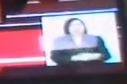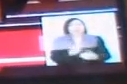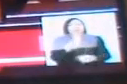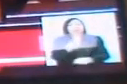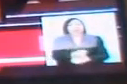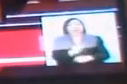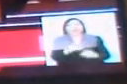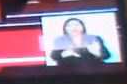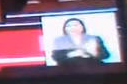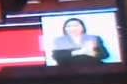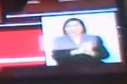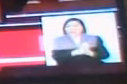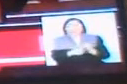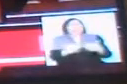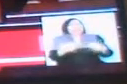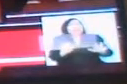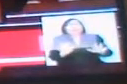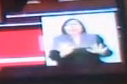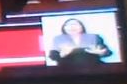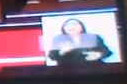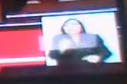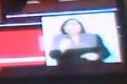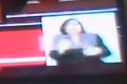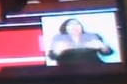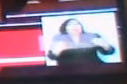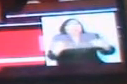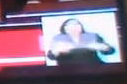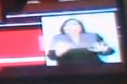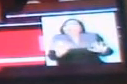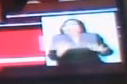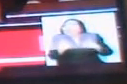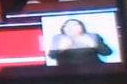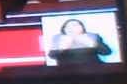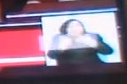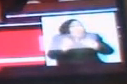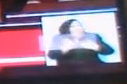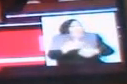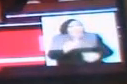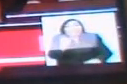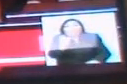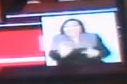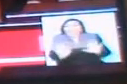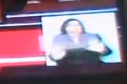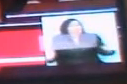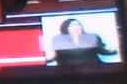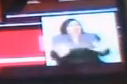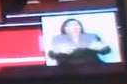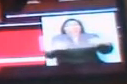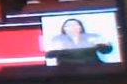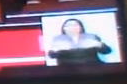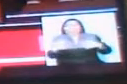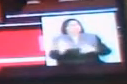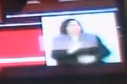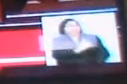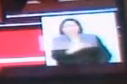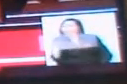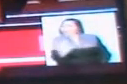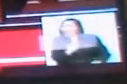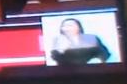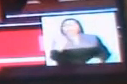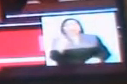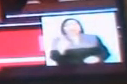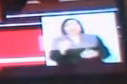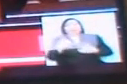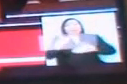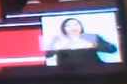ley. Vengan de donde venga y cueste lo que cueste. No va a temblarnos la mano para